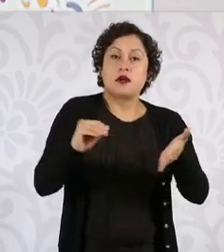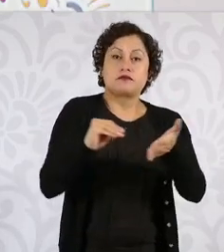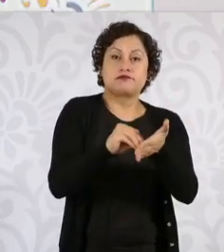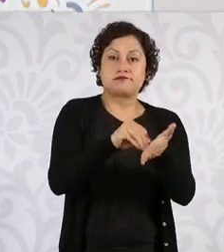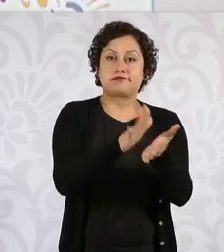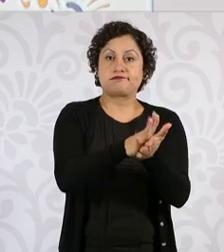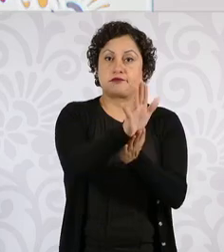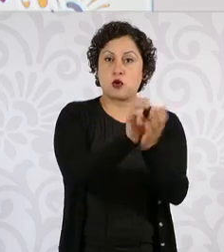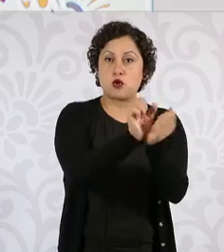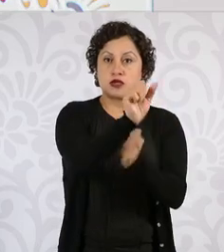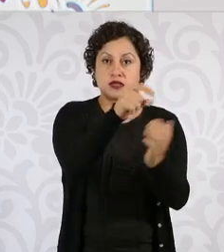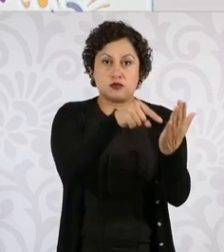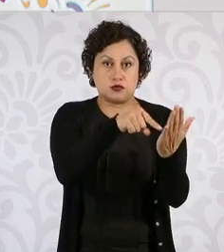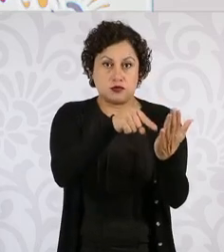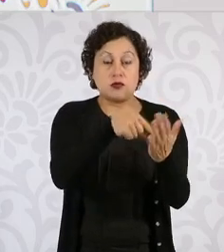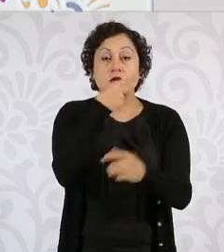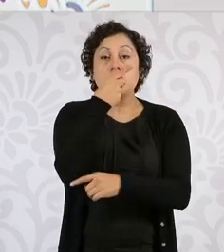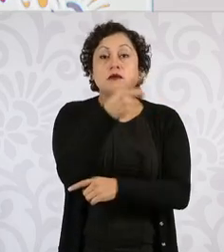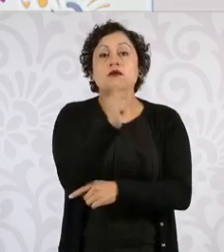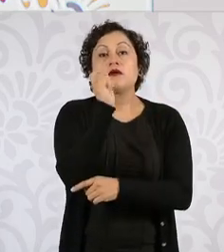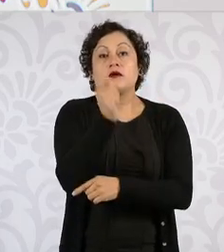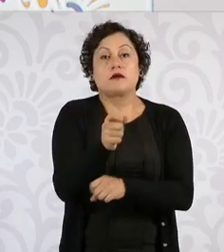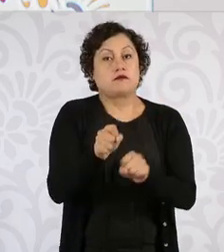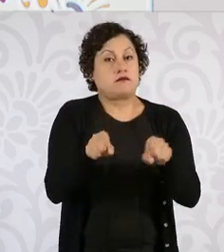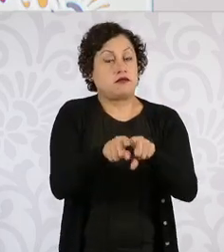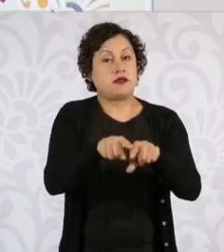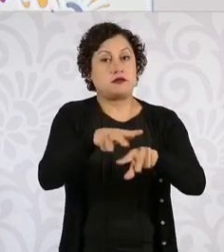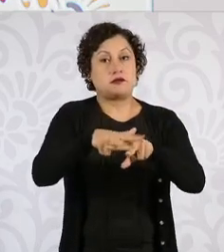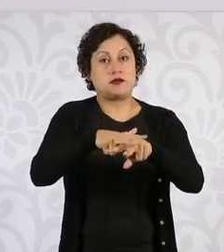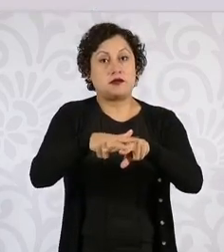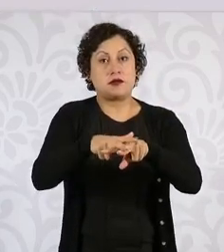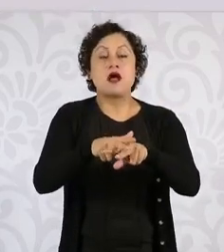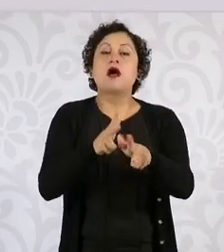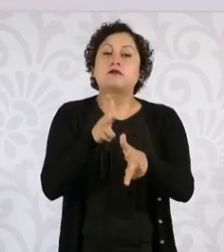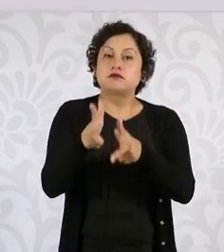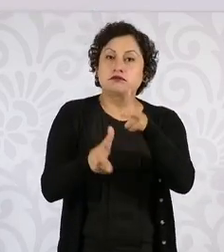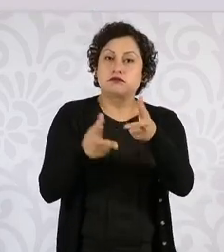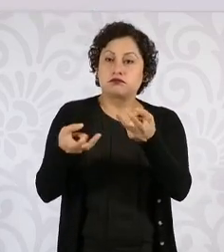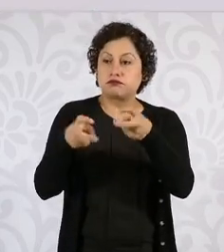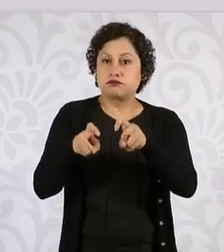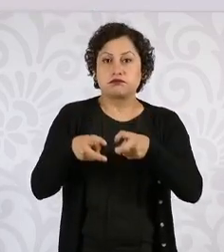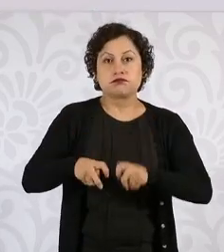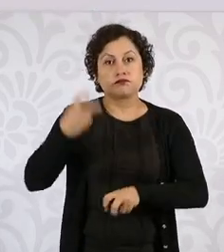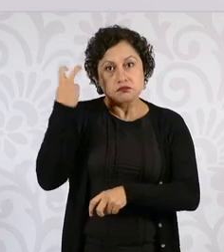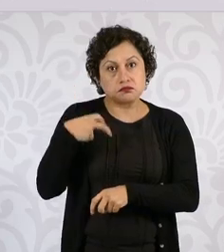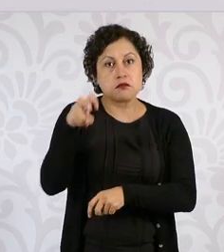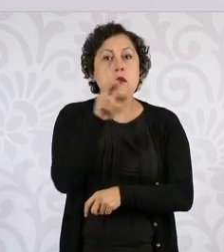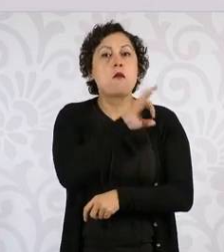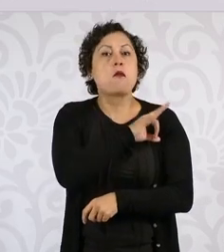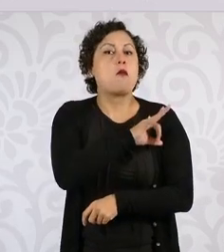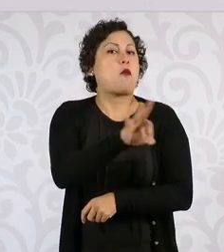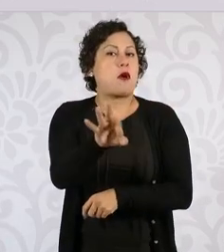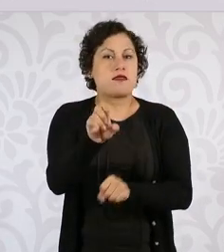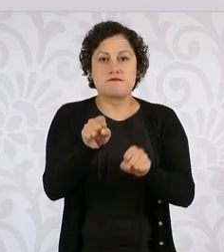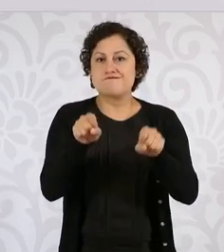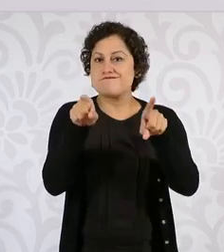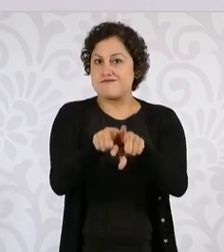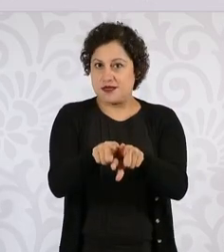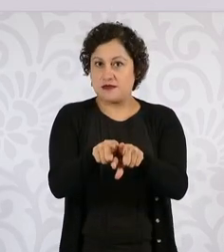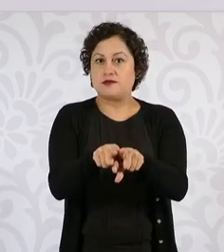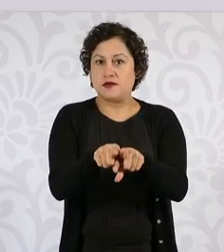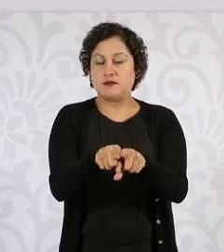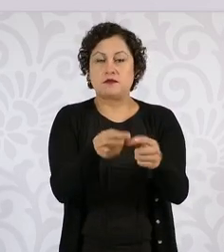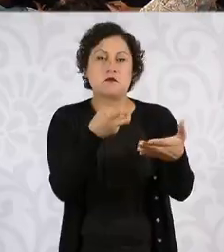claramente que en esas mismas vías se pueda operar el tren de pasajeros. Esa es la primera en